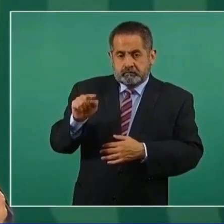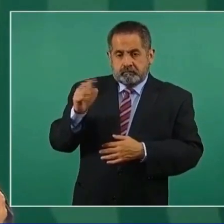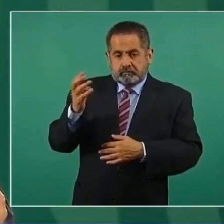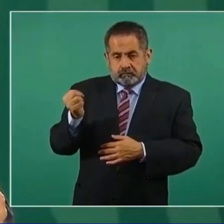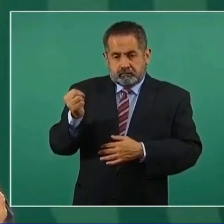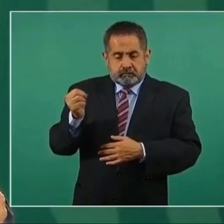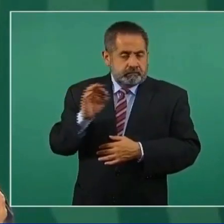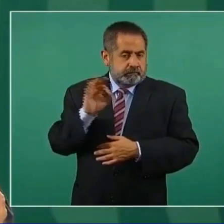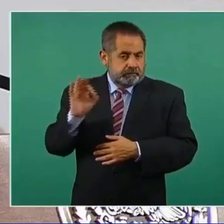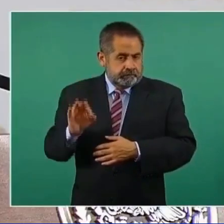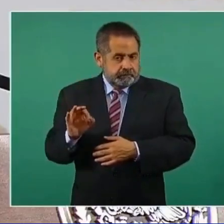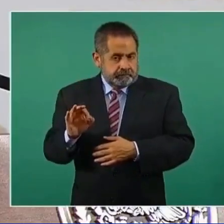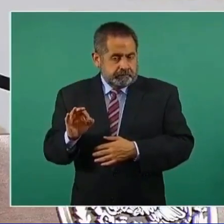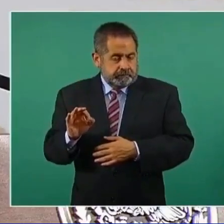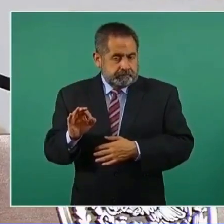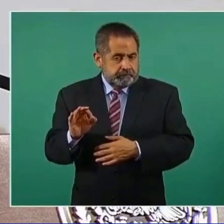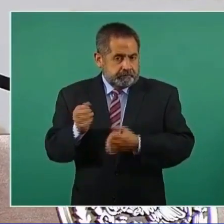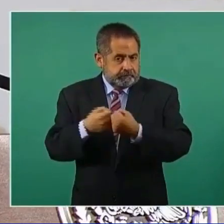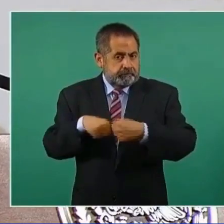49.9,